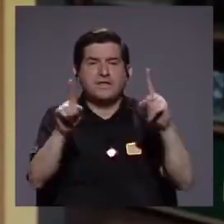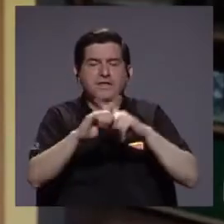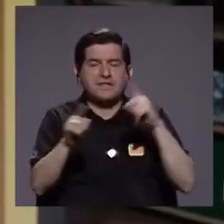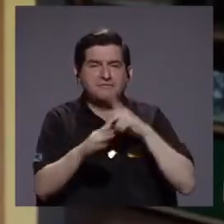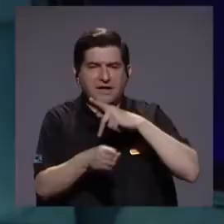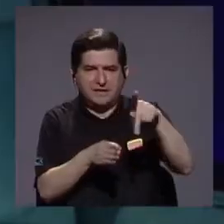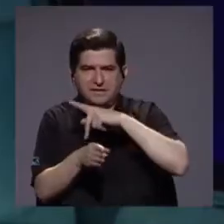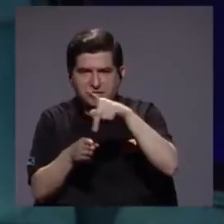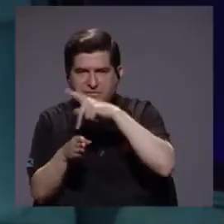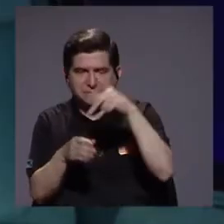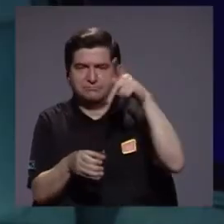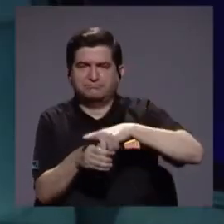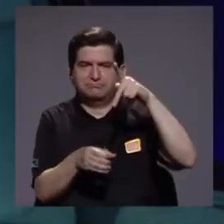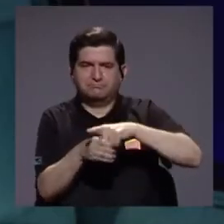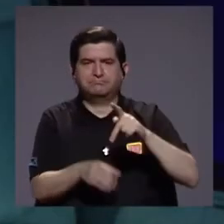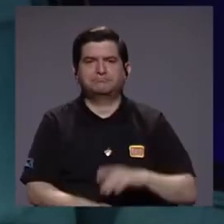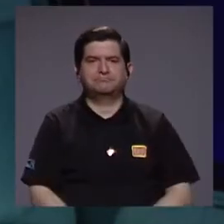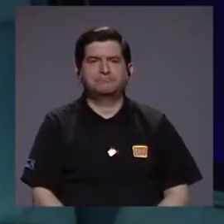interdisciplinaria.